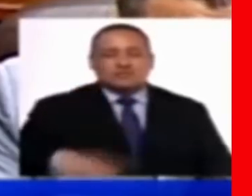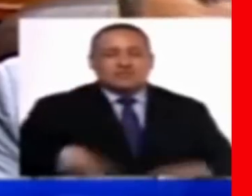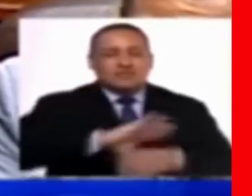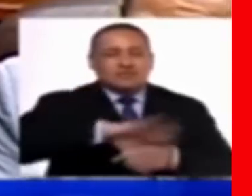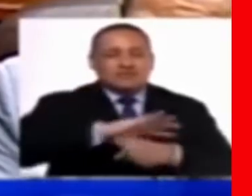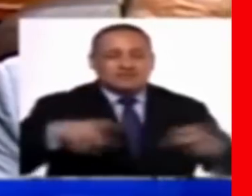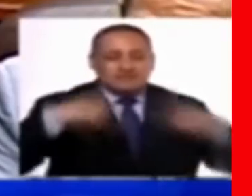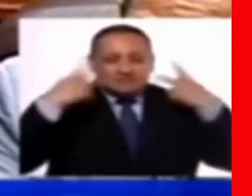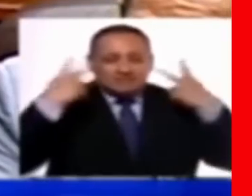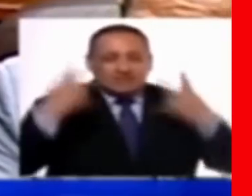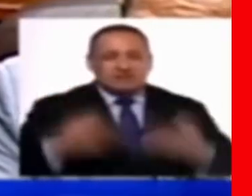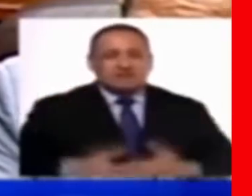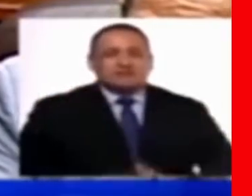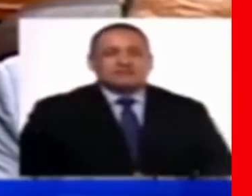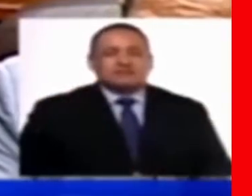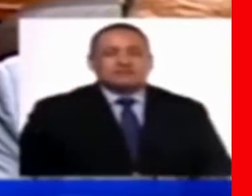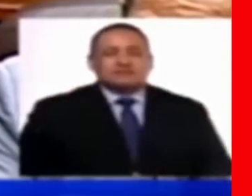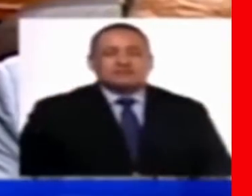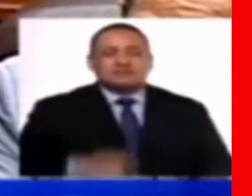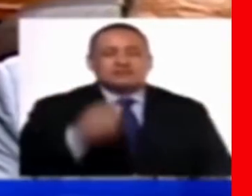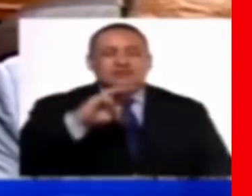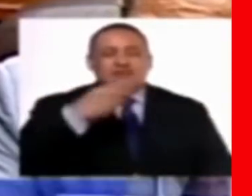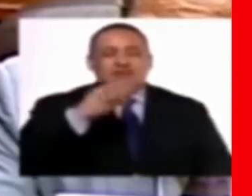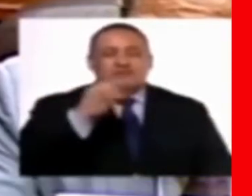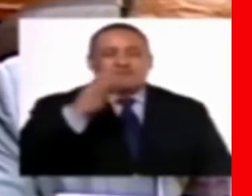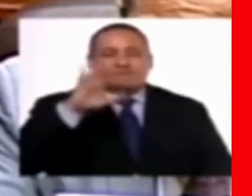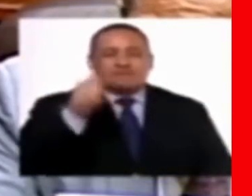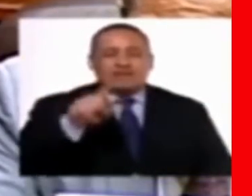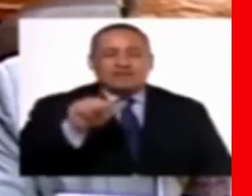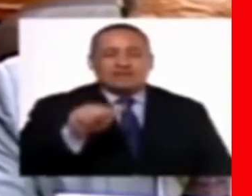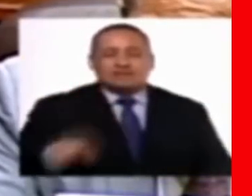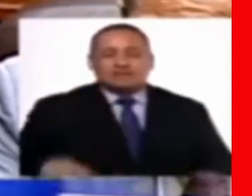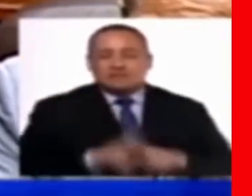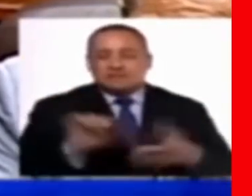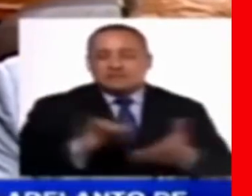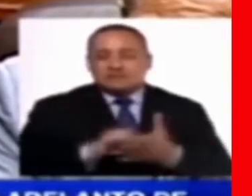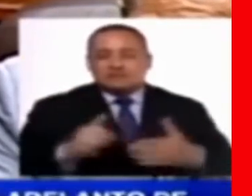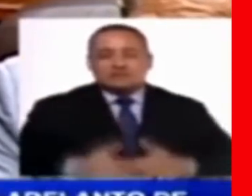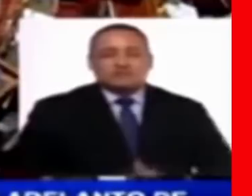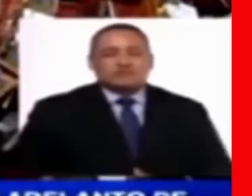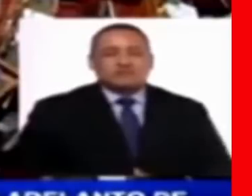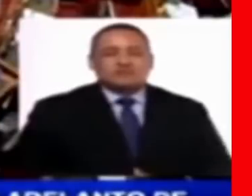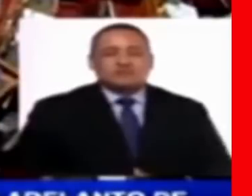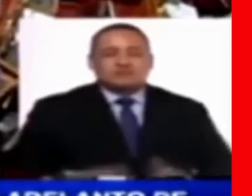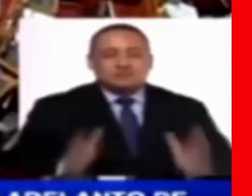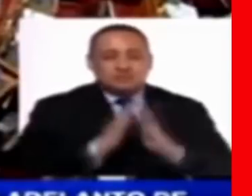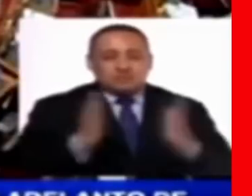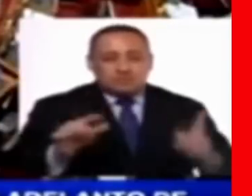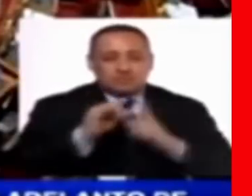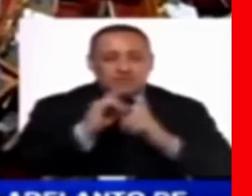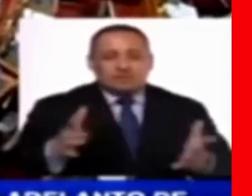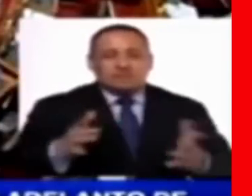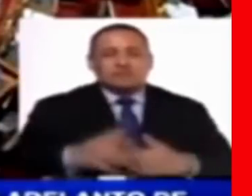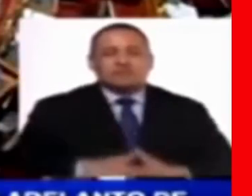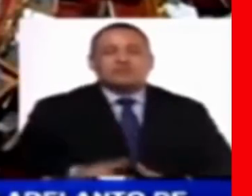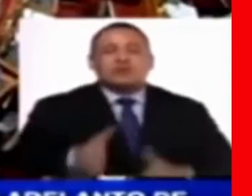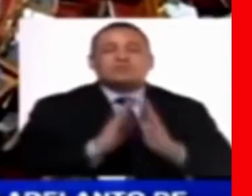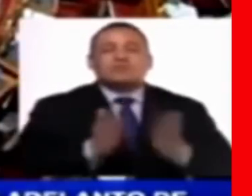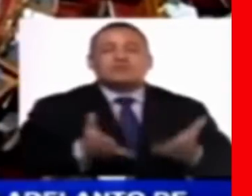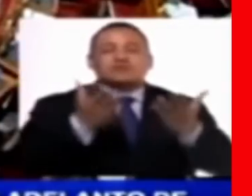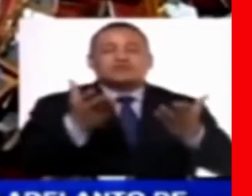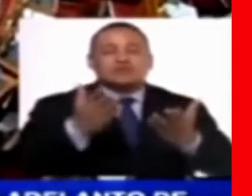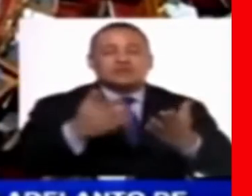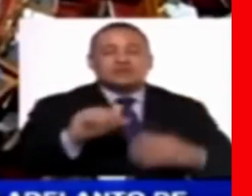bandera chifa, creo que ha dicho. Ya, la Wiphala es una bandera chifa. ¿Qué? Ya, que retire, por favor, ya, realmente. Okay. Le voy a pedir eso al